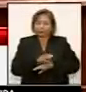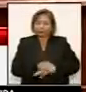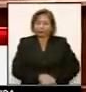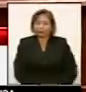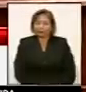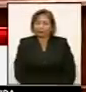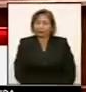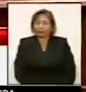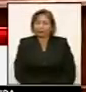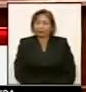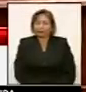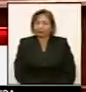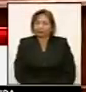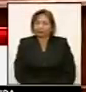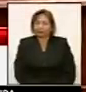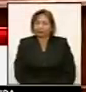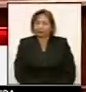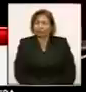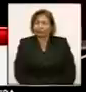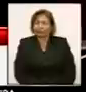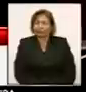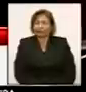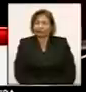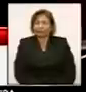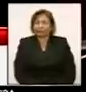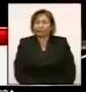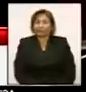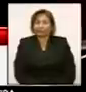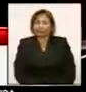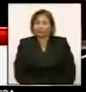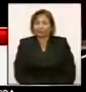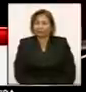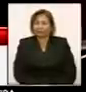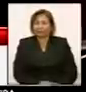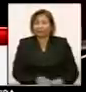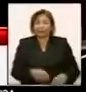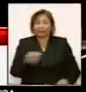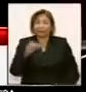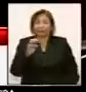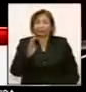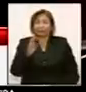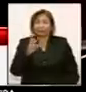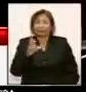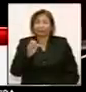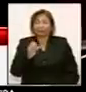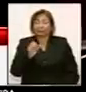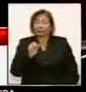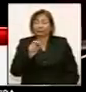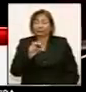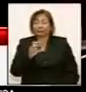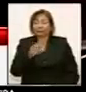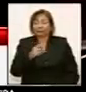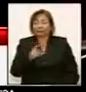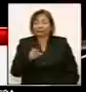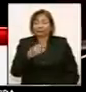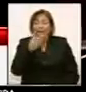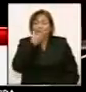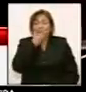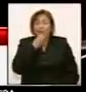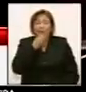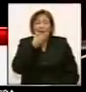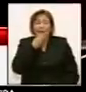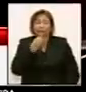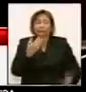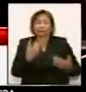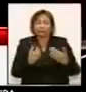A ver si no interrumpe, termina, le espero que no me descuenten. Y dijeron Pablo Sánchez y Hamilton Castro que para fin de mes de diciembre tenían